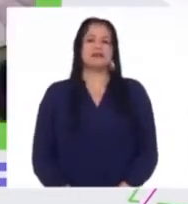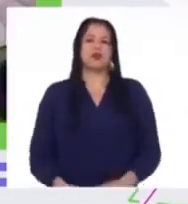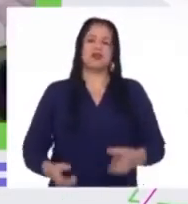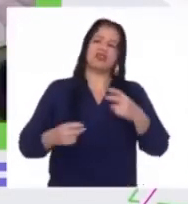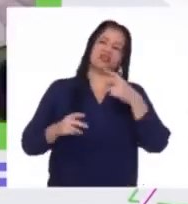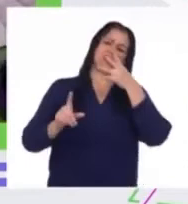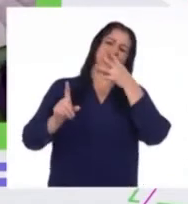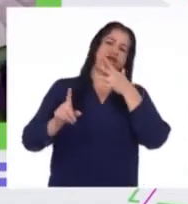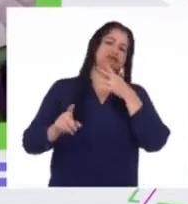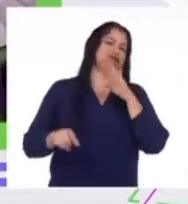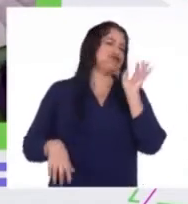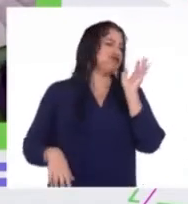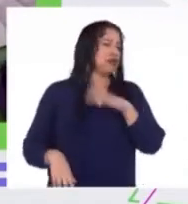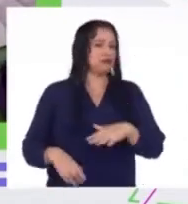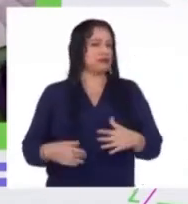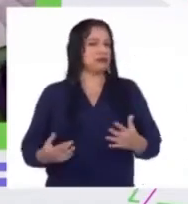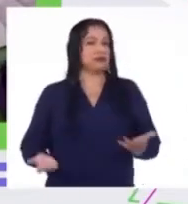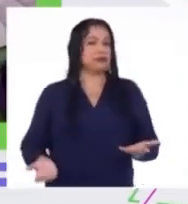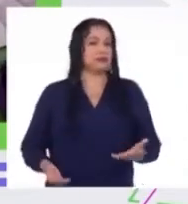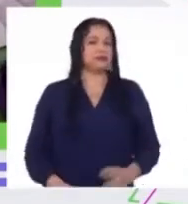nos miran mal.